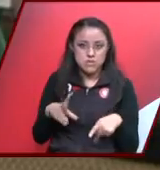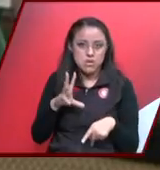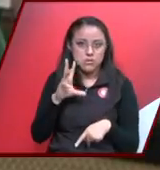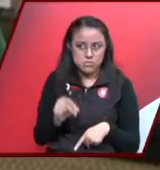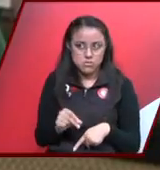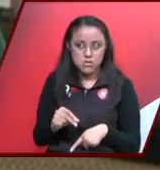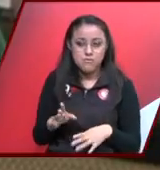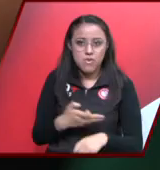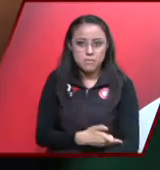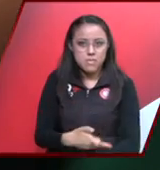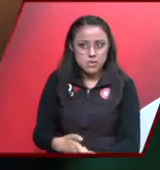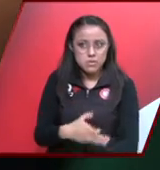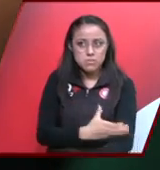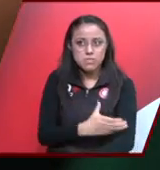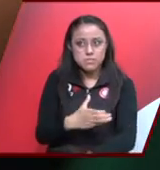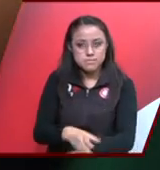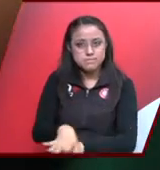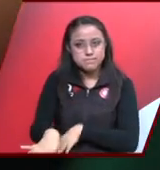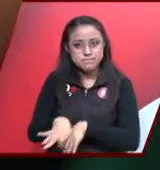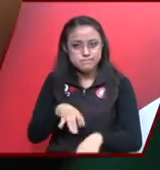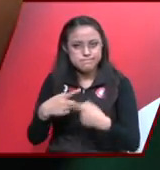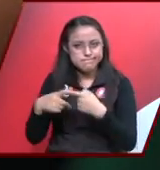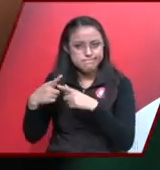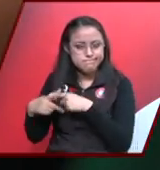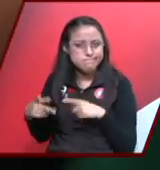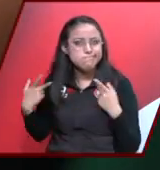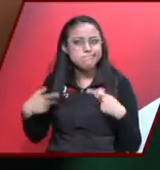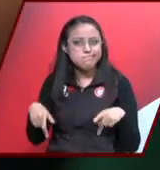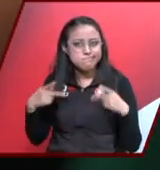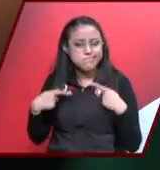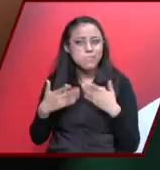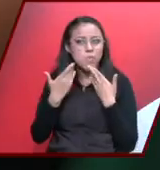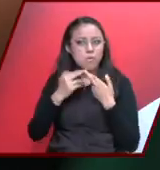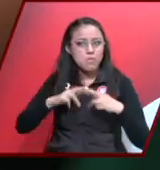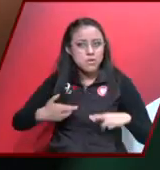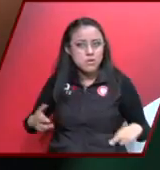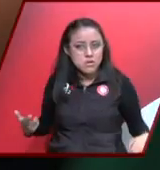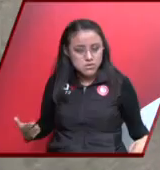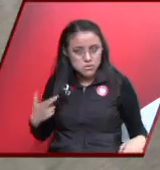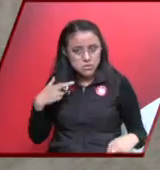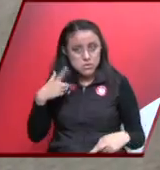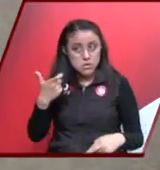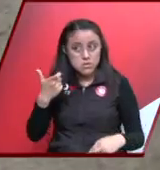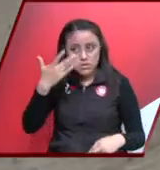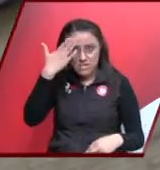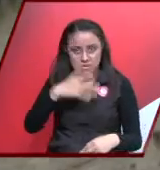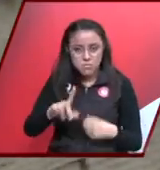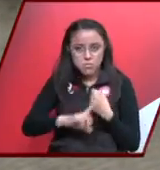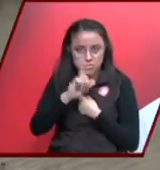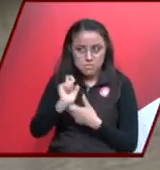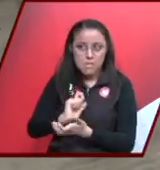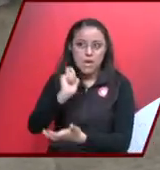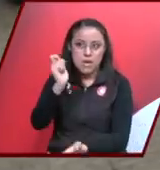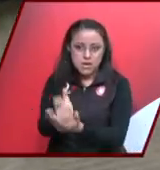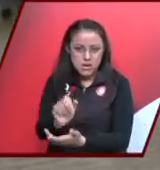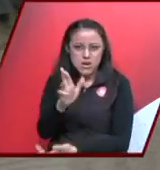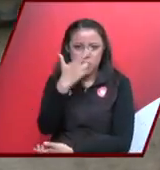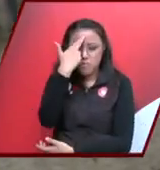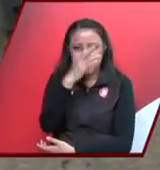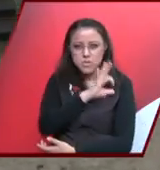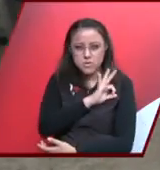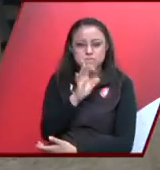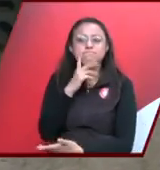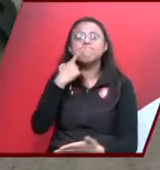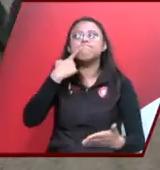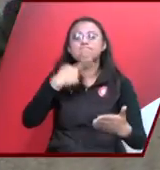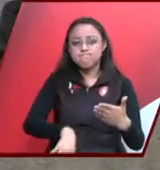sus familiares o compañeros de trabajo o cualquier otra persona que no tenga relación con la deuda. Recuerda que puedes presentar tu